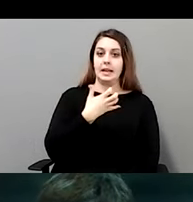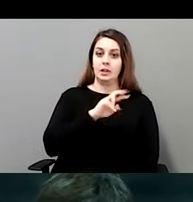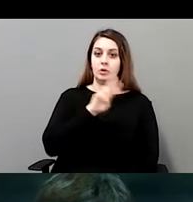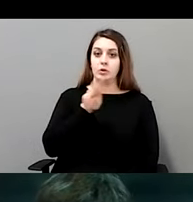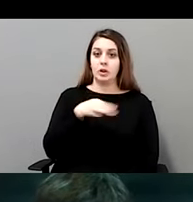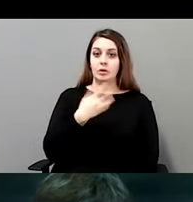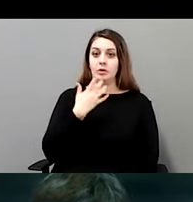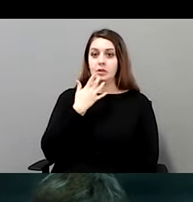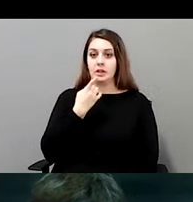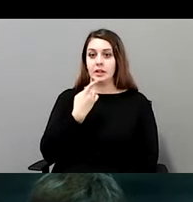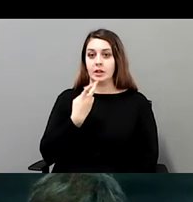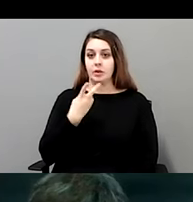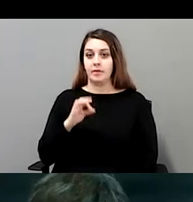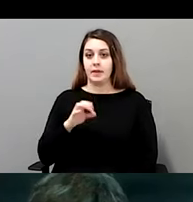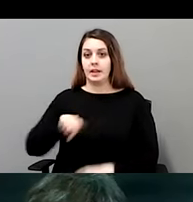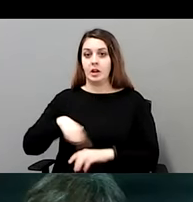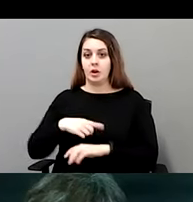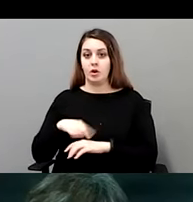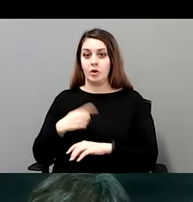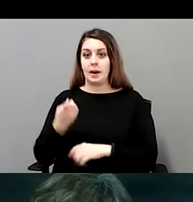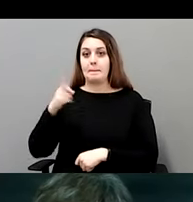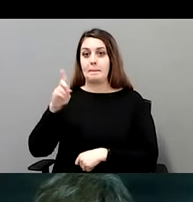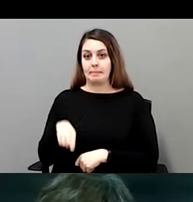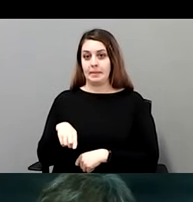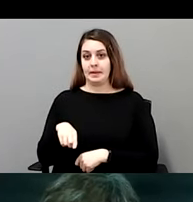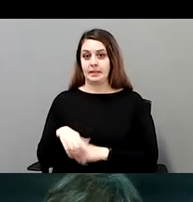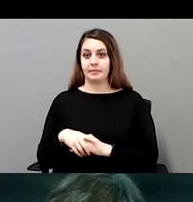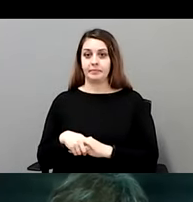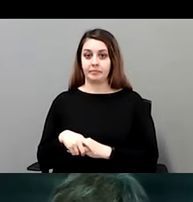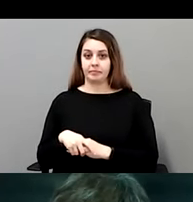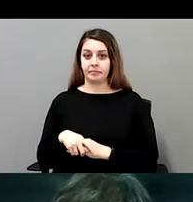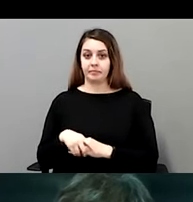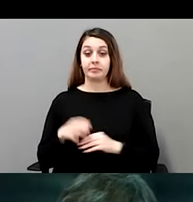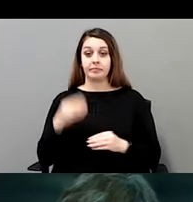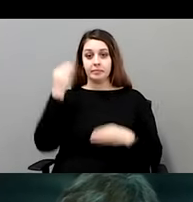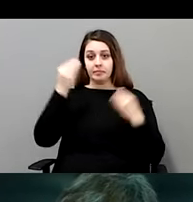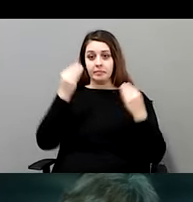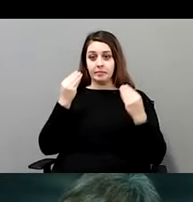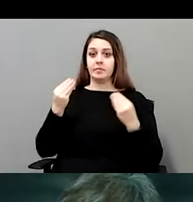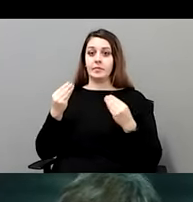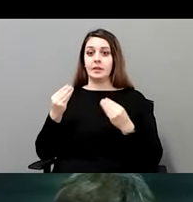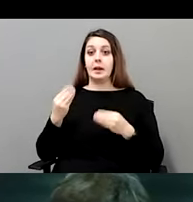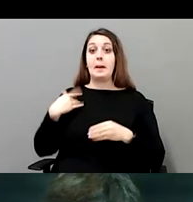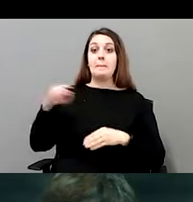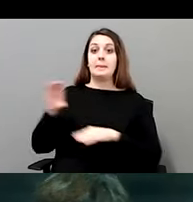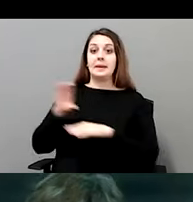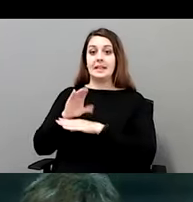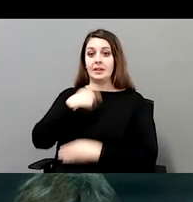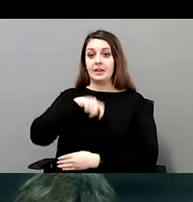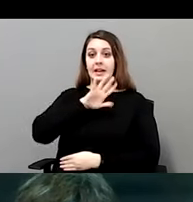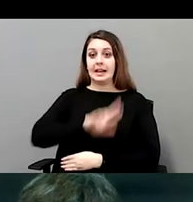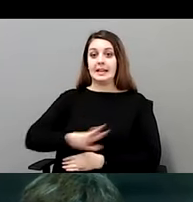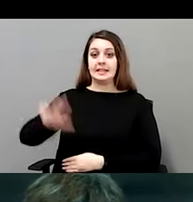euros por 120 horas al mes, teniendo en cuenta la aportación estatal más